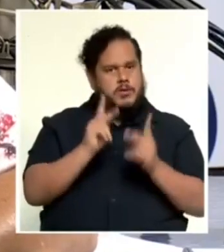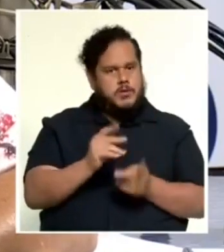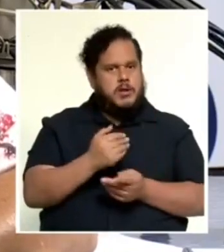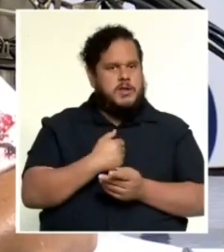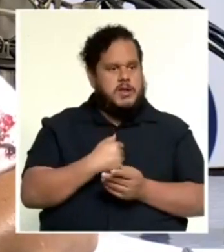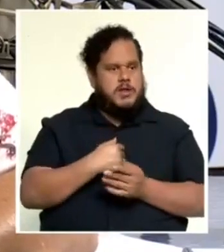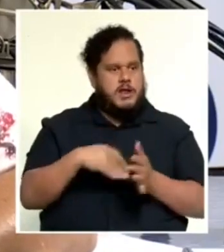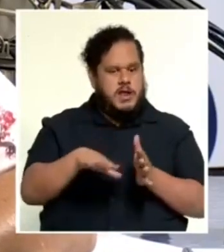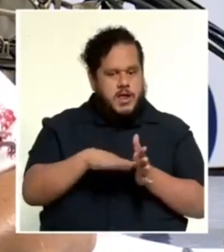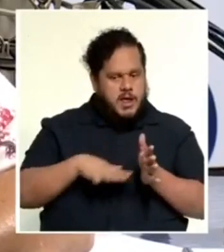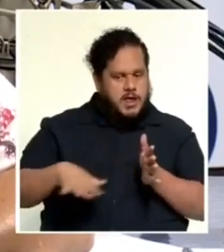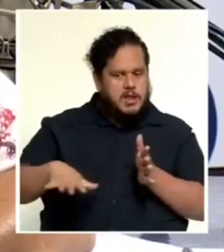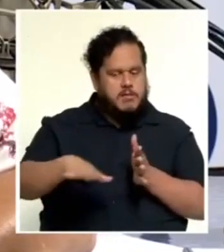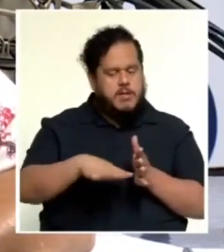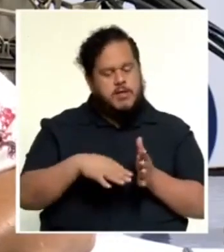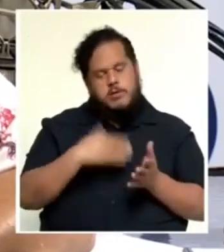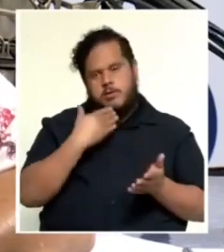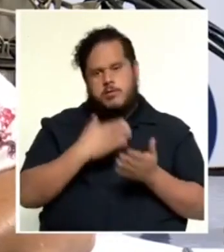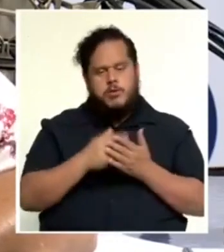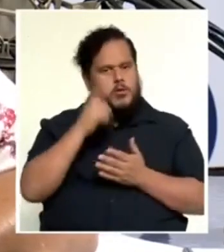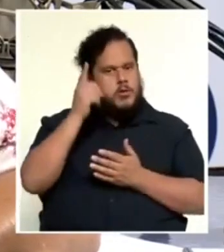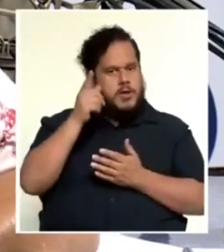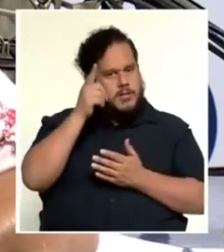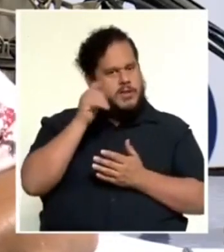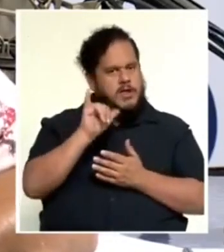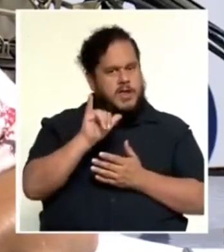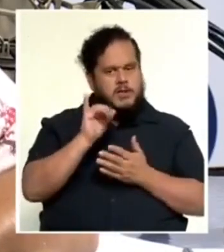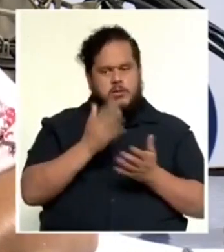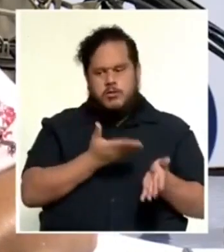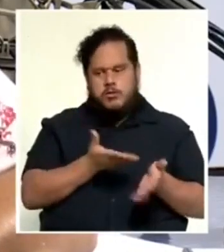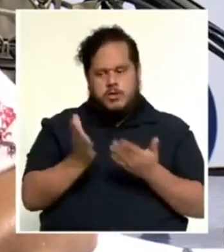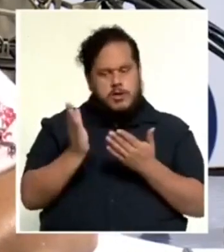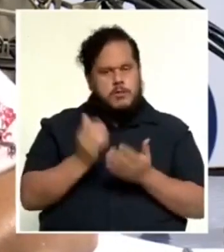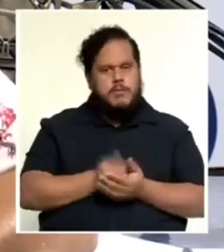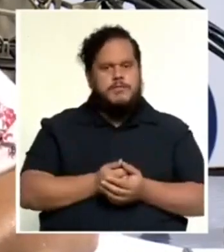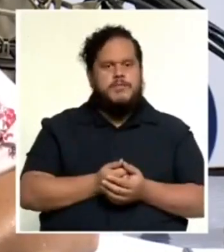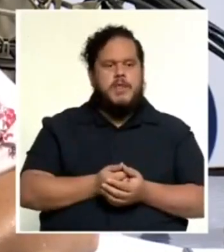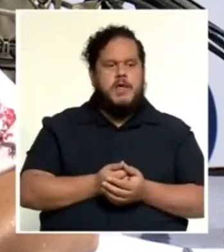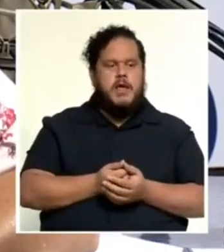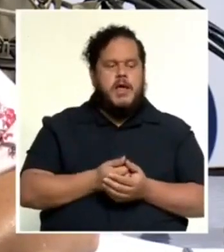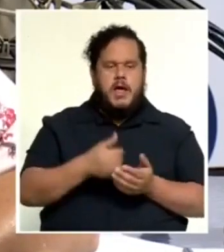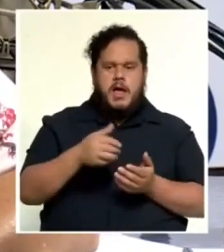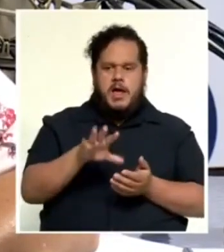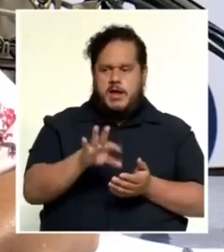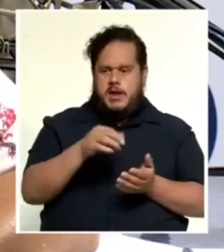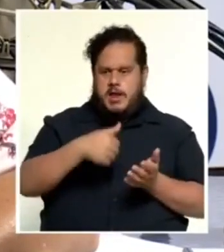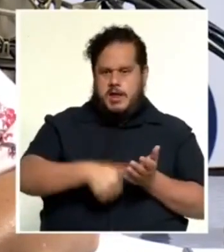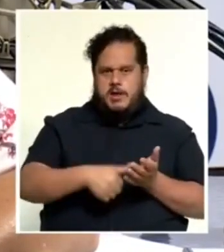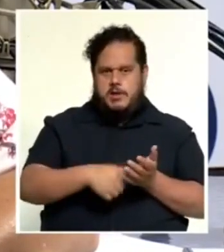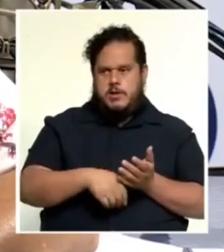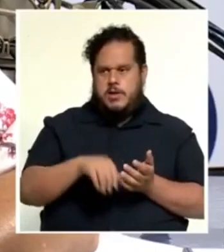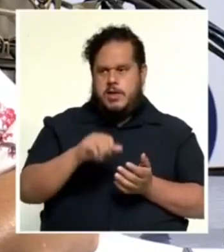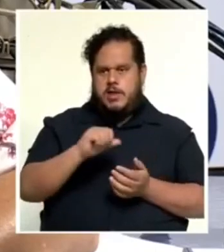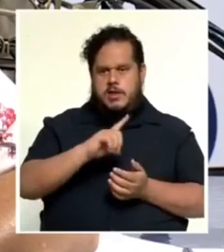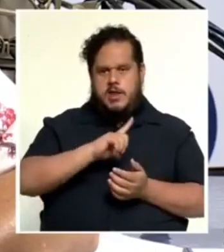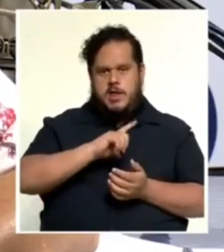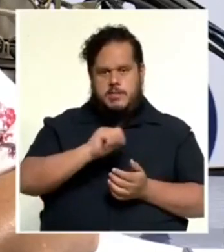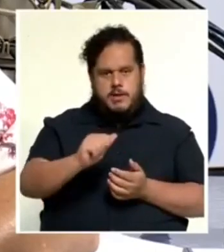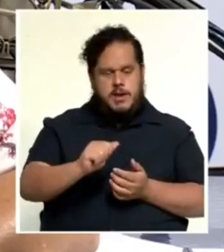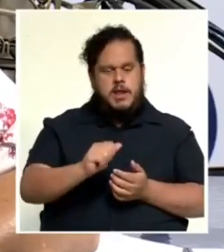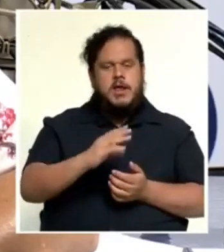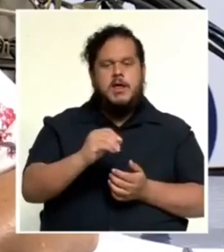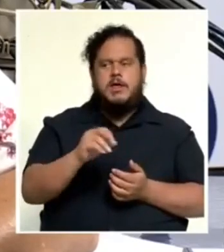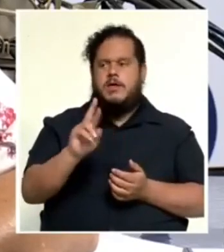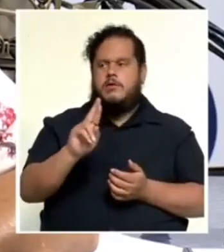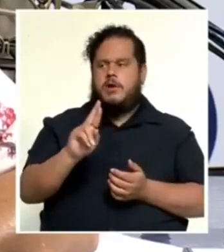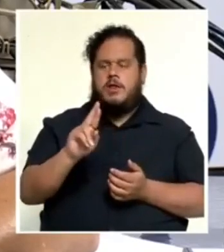tienen espacios. Bueno, evidentemente eso nos lleva a la elección entre Abel Pacheco y